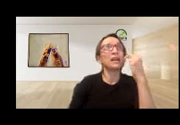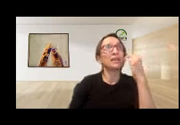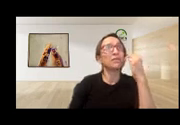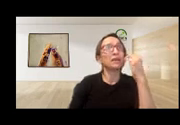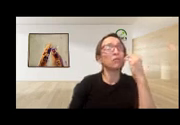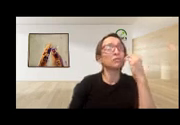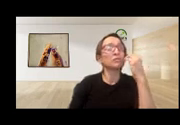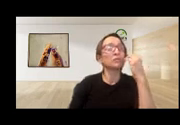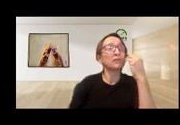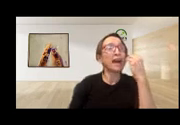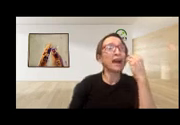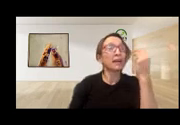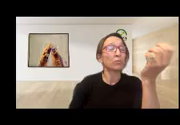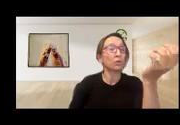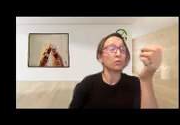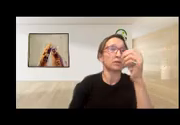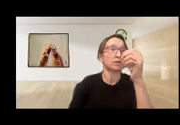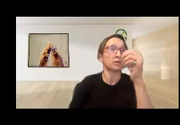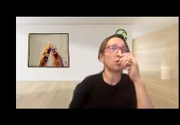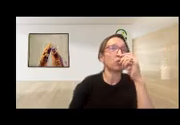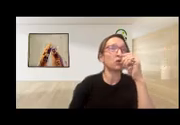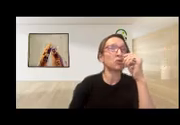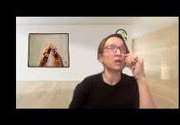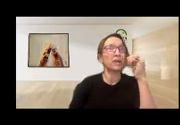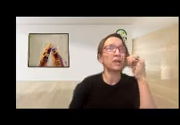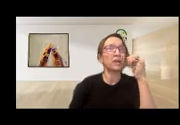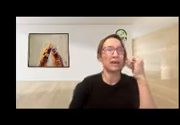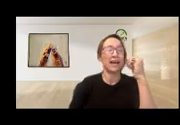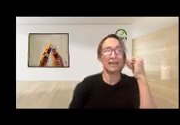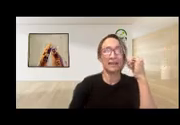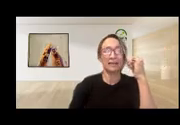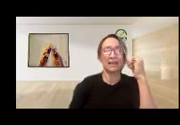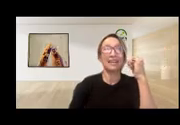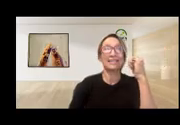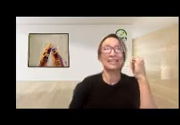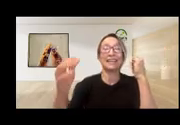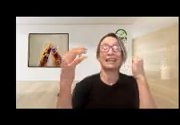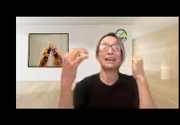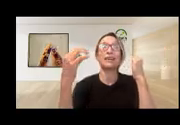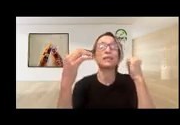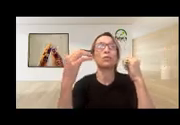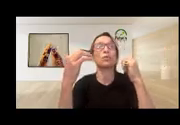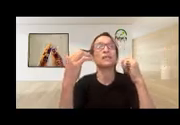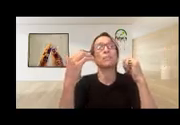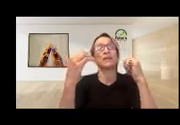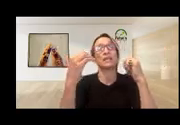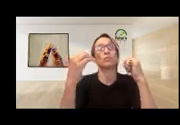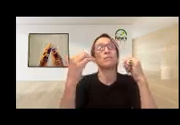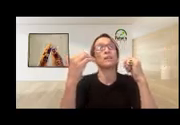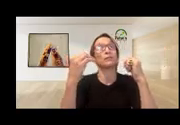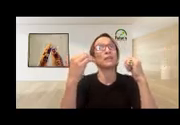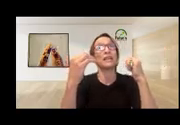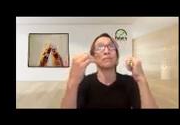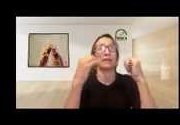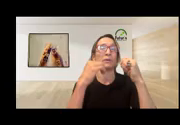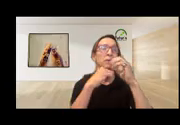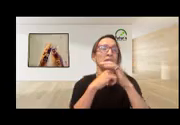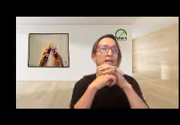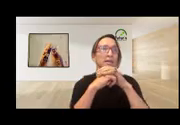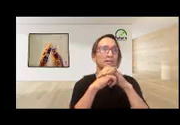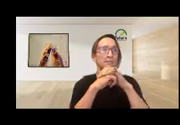bellotas de un árbol que hoy no vive ahí. Necesita de una temperatura